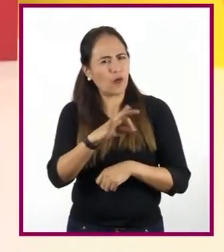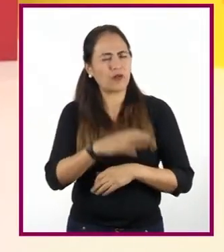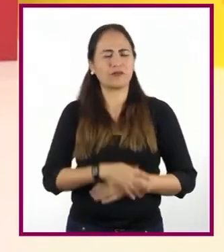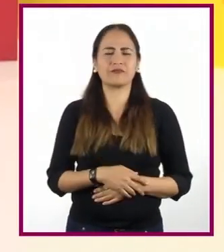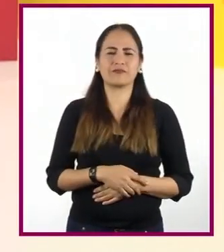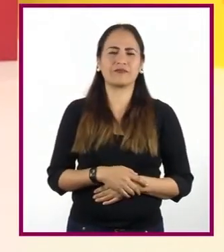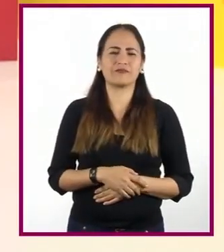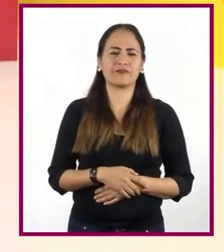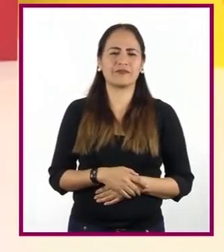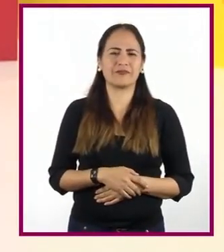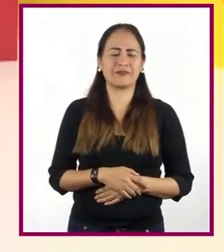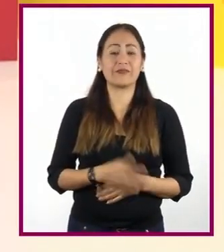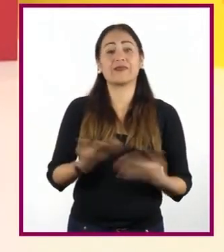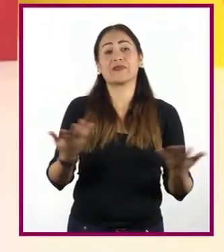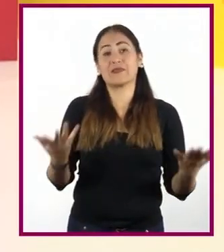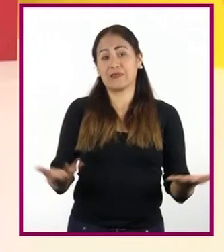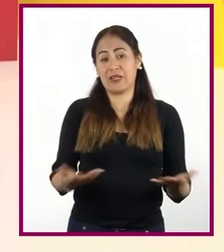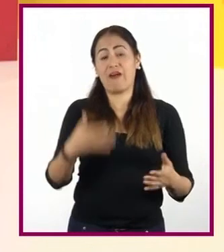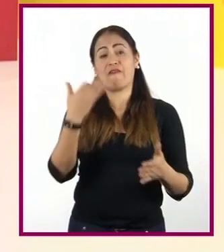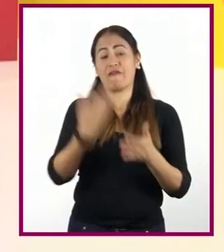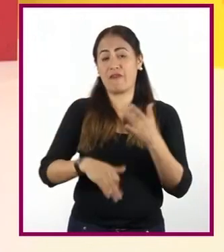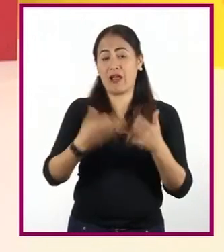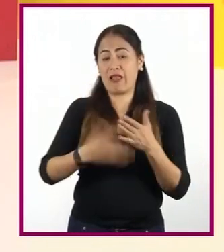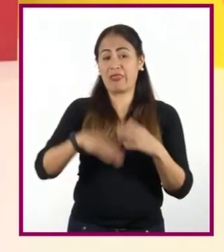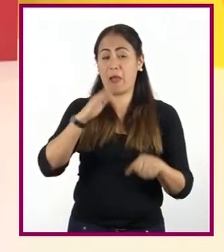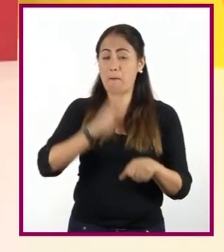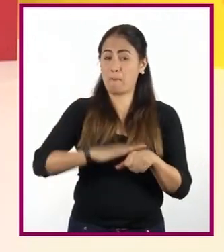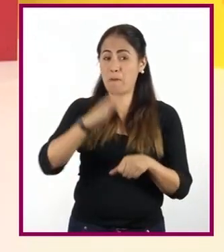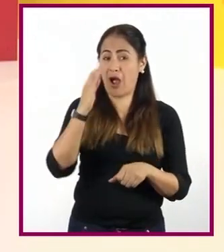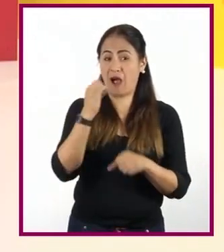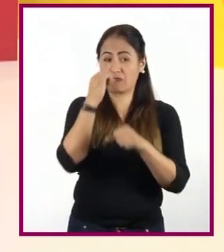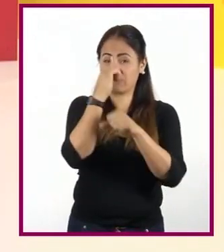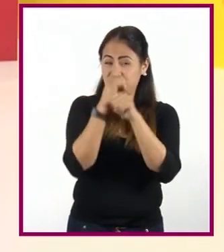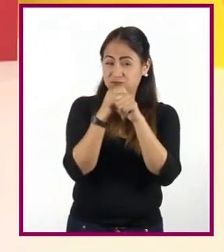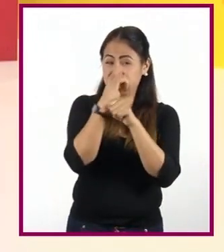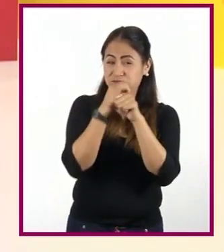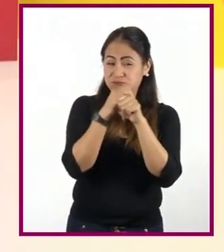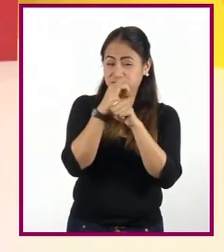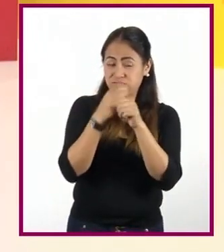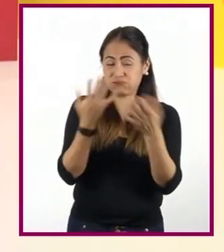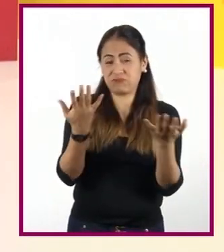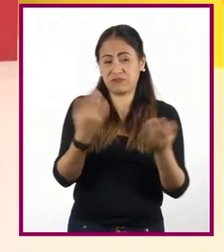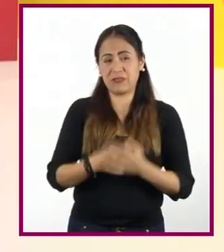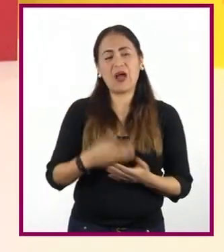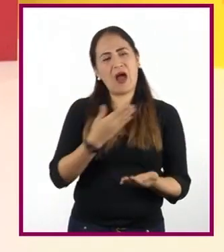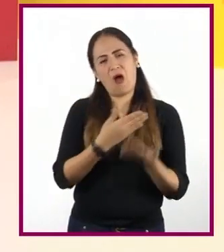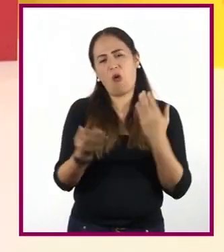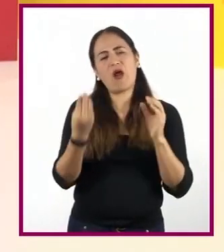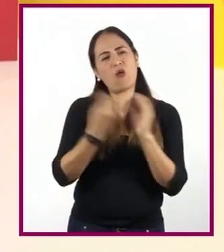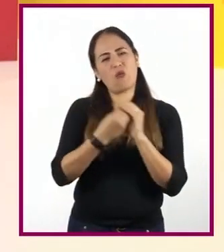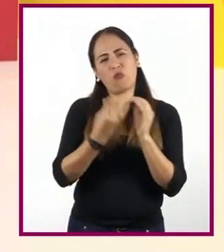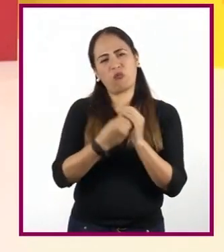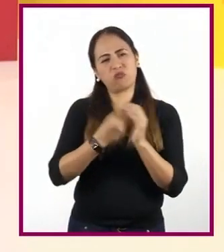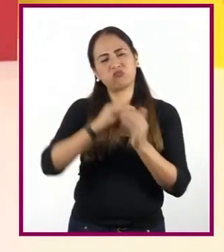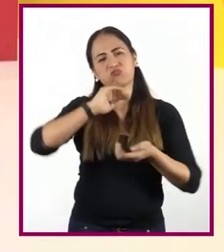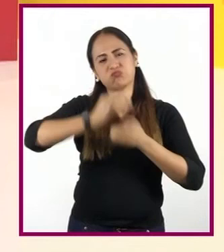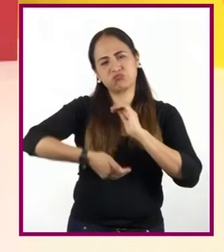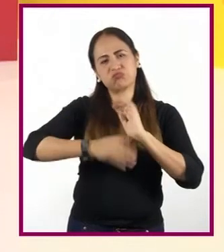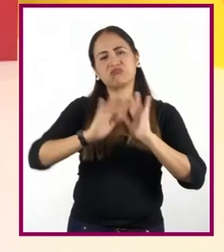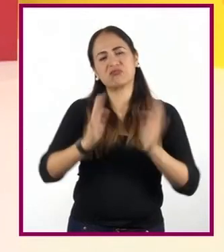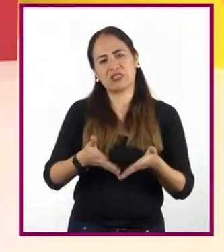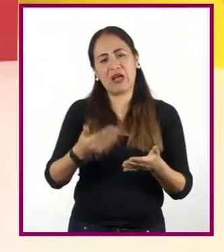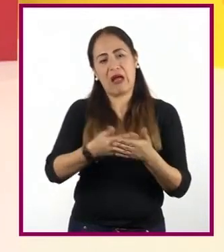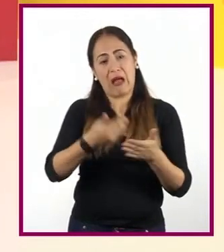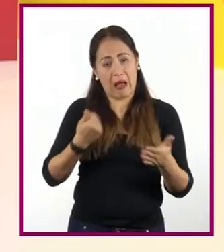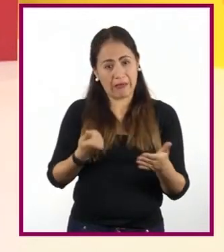¿Se imaginan cuánto más falta por descubrir en estos lugares? Por el momento hemos llegado al final de la sesión. Antes de despedirnos,